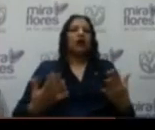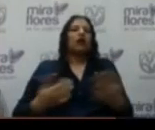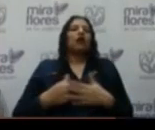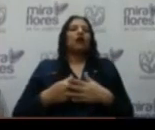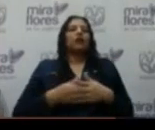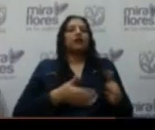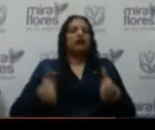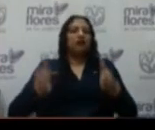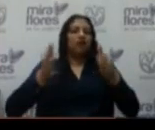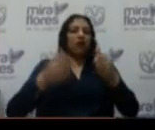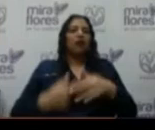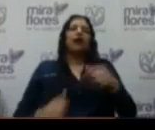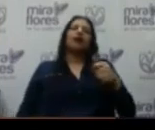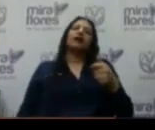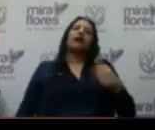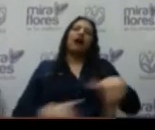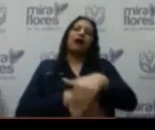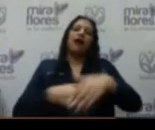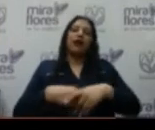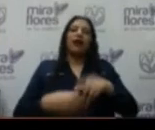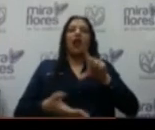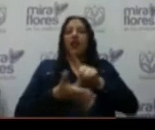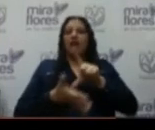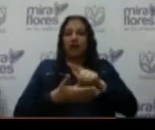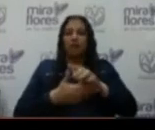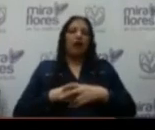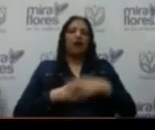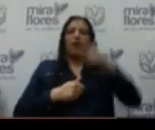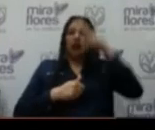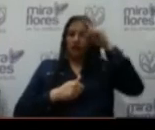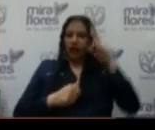bulevar ubicado en las calles Lima, Virgen Milagrosa